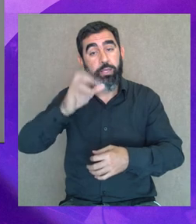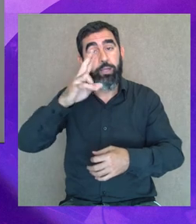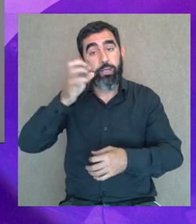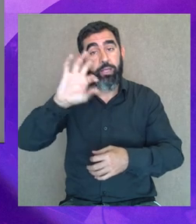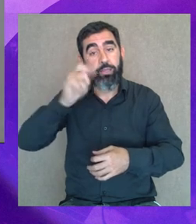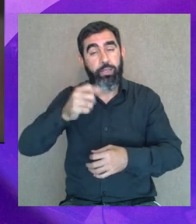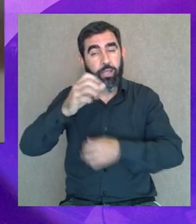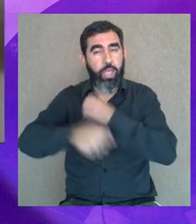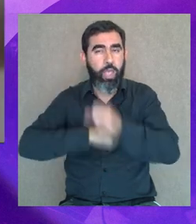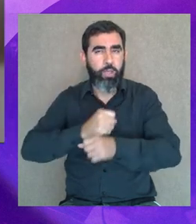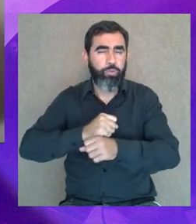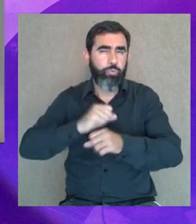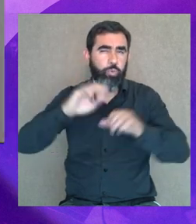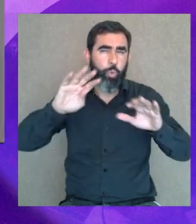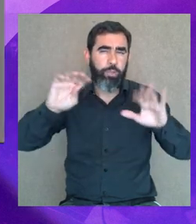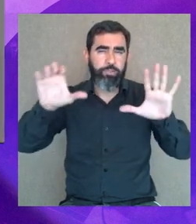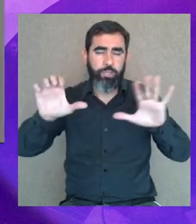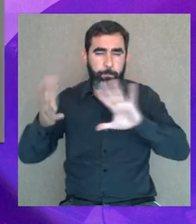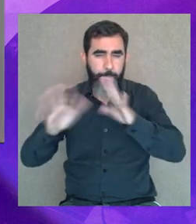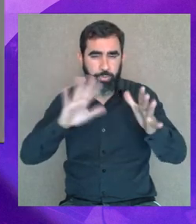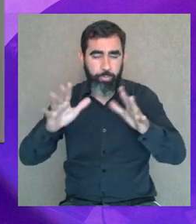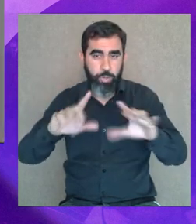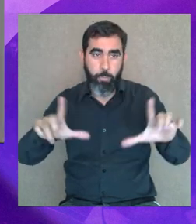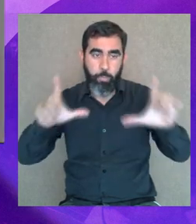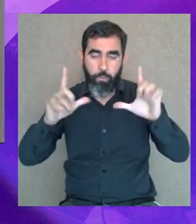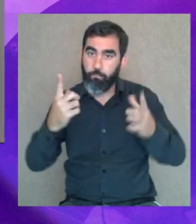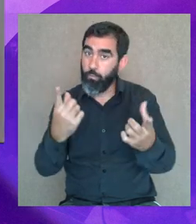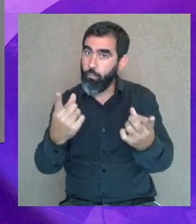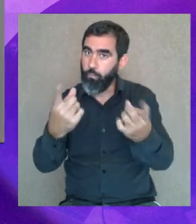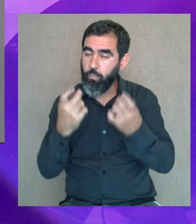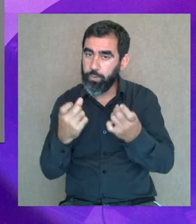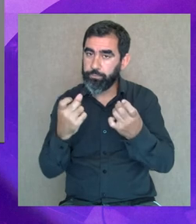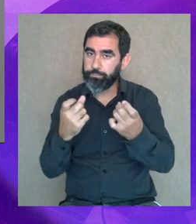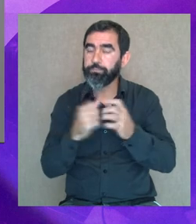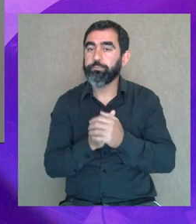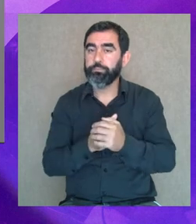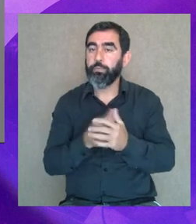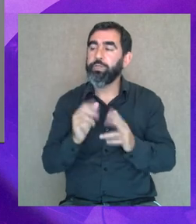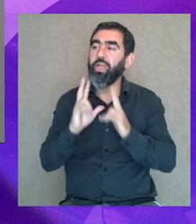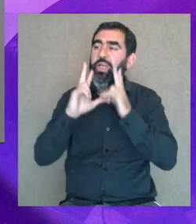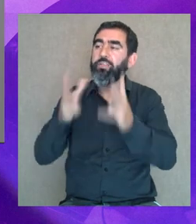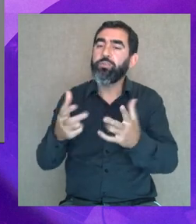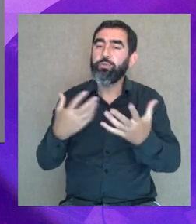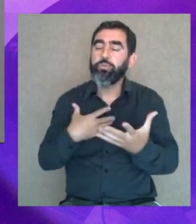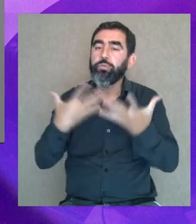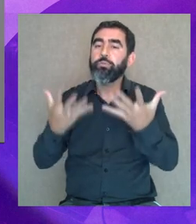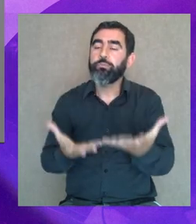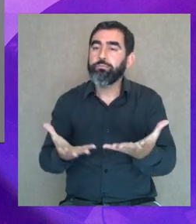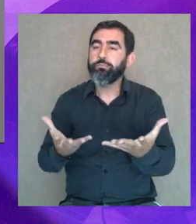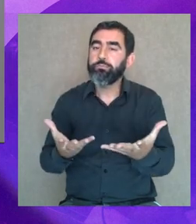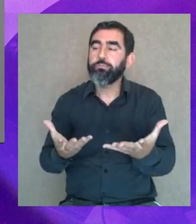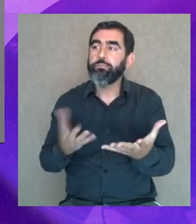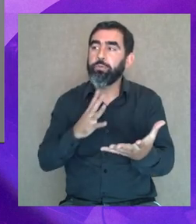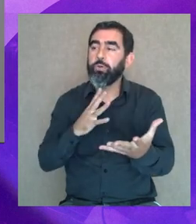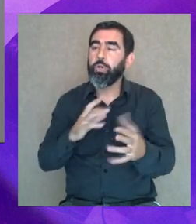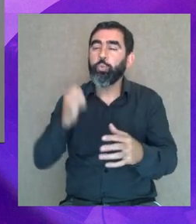96 más o menos y bueno y era una imagen muy fuerte muy decidida estrecha decía que quería terror que iba a tener que